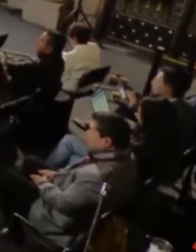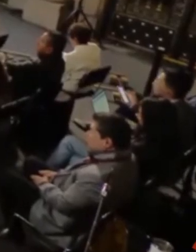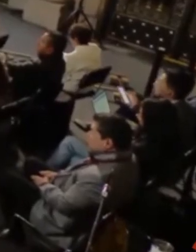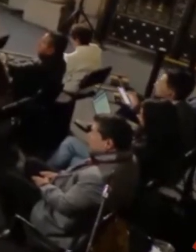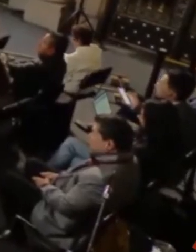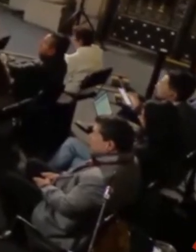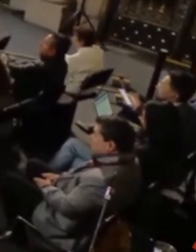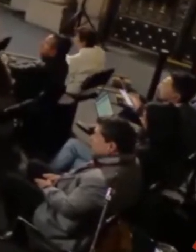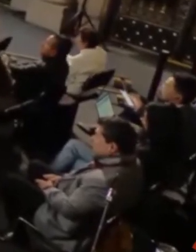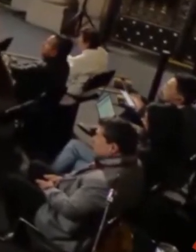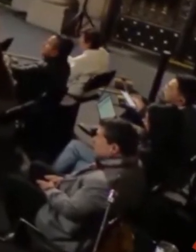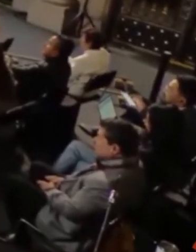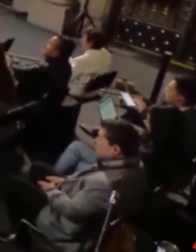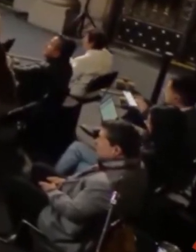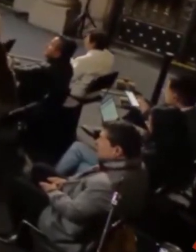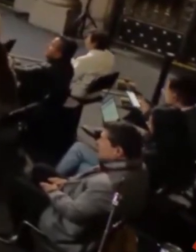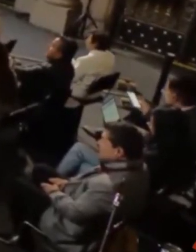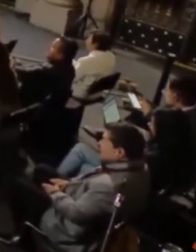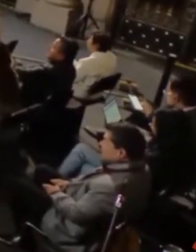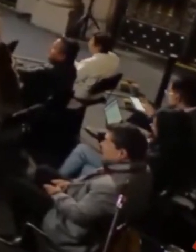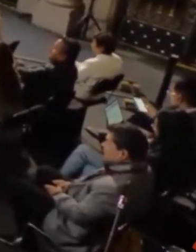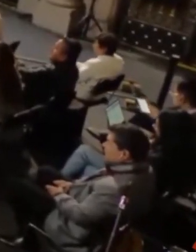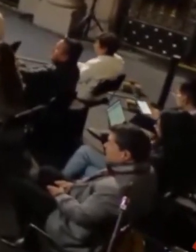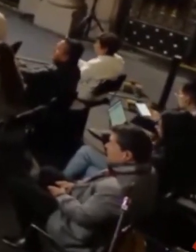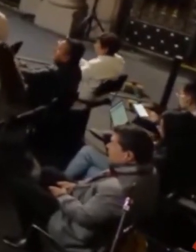Viene la ley.